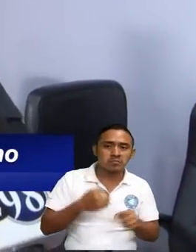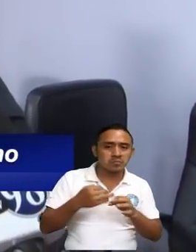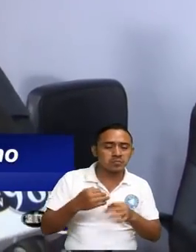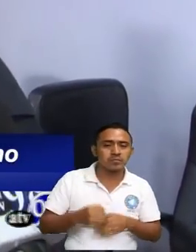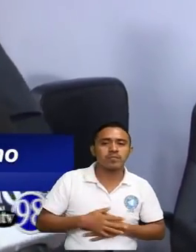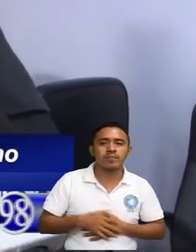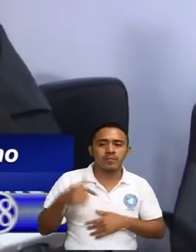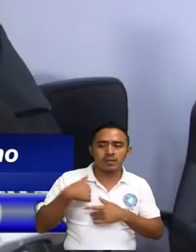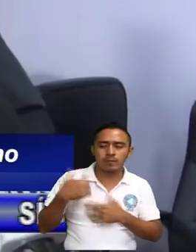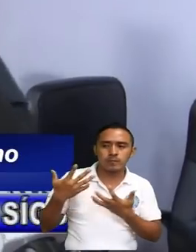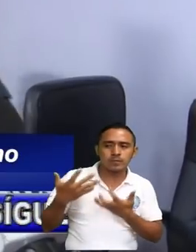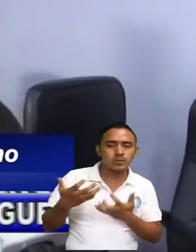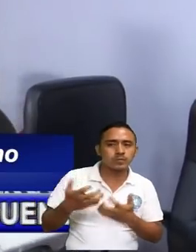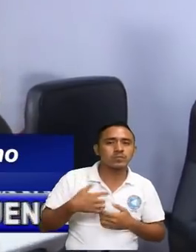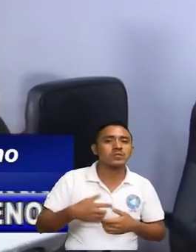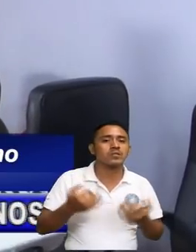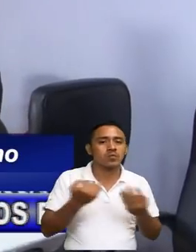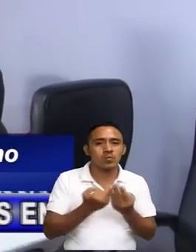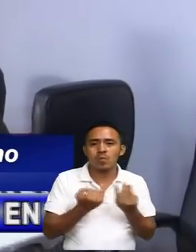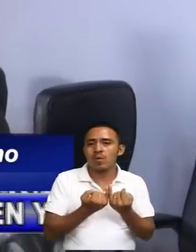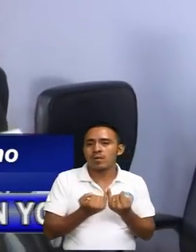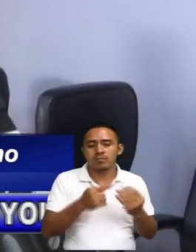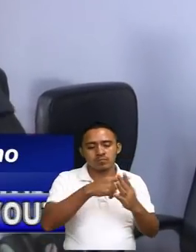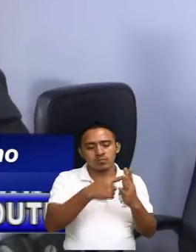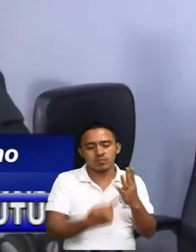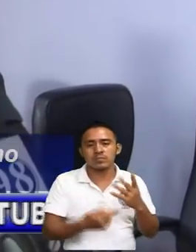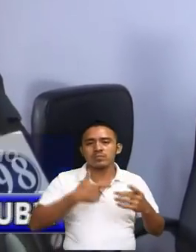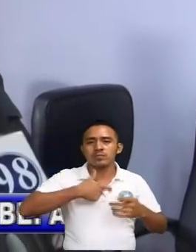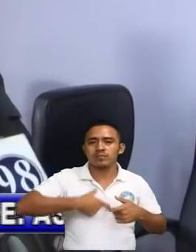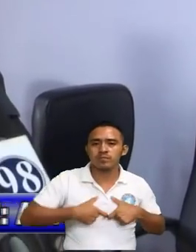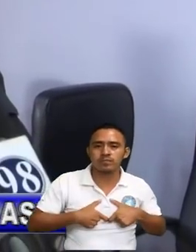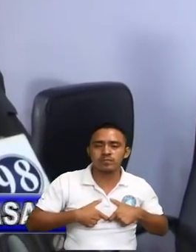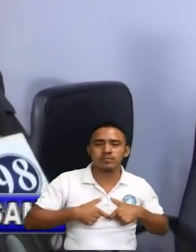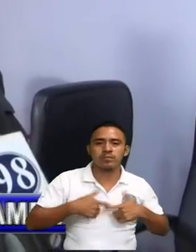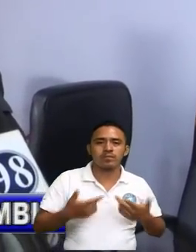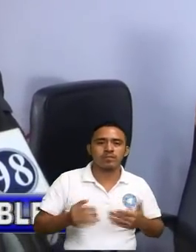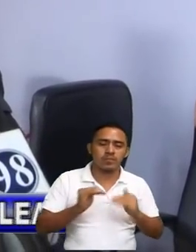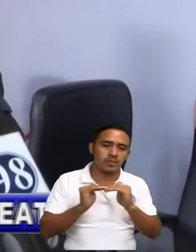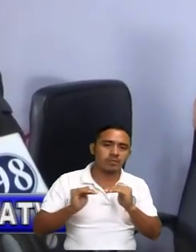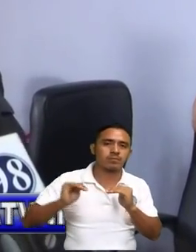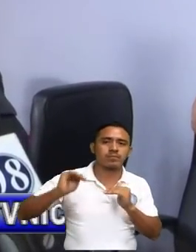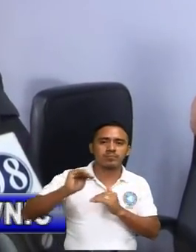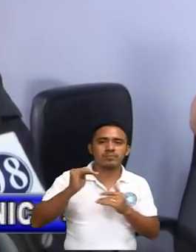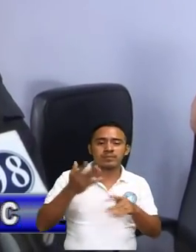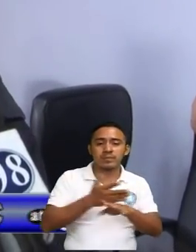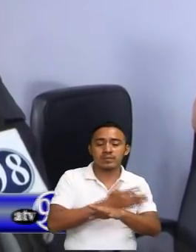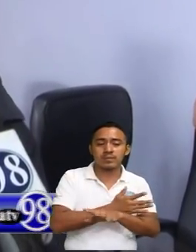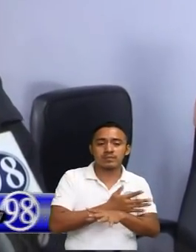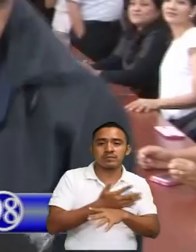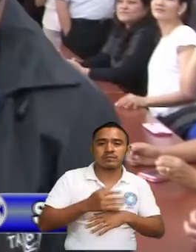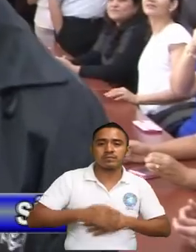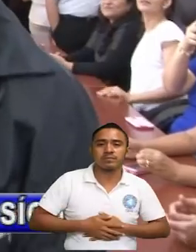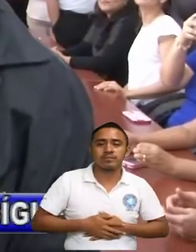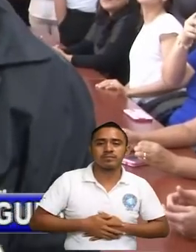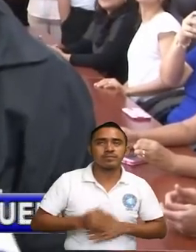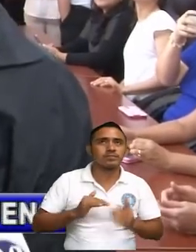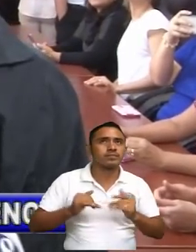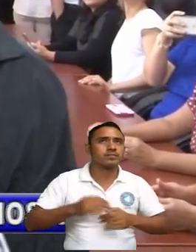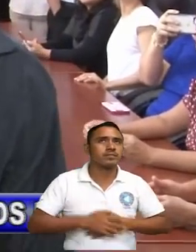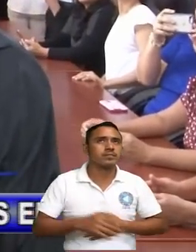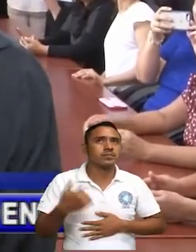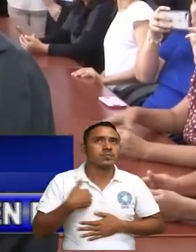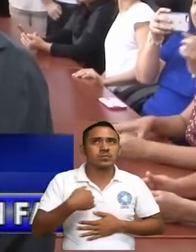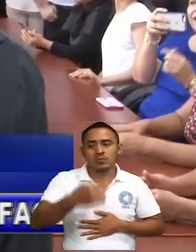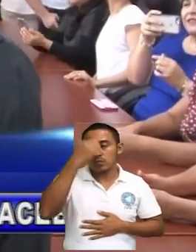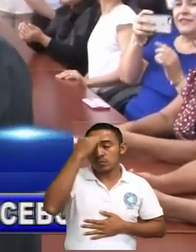nuestra expectativa es conseguir las 4 medallas y, si es posible, superar los resultados anteriores de la vez pasada. Para mí es un